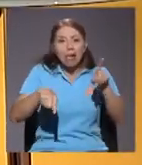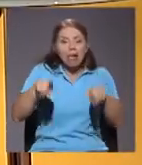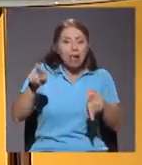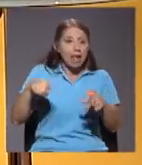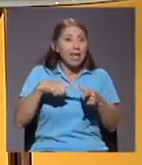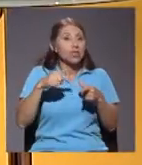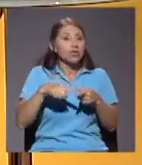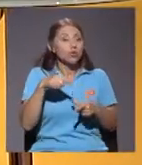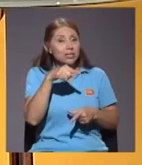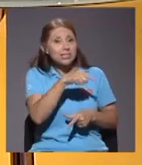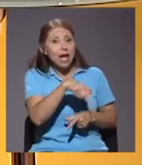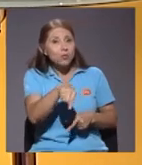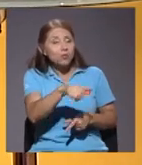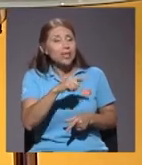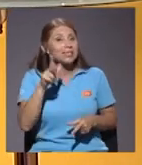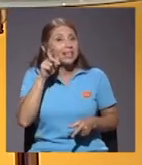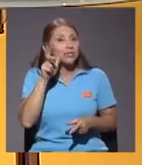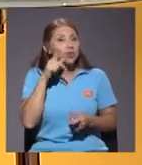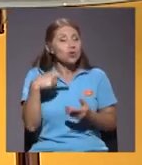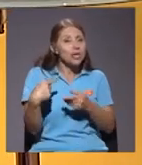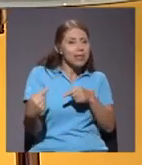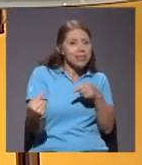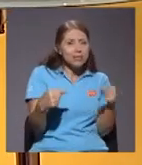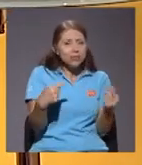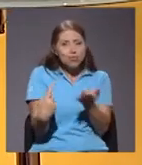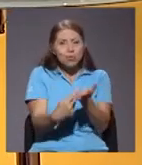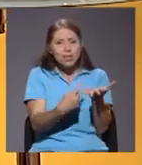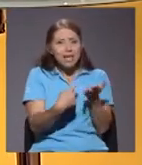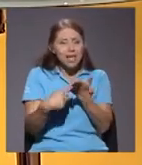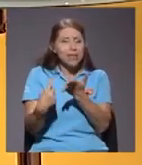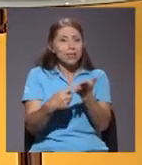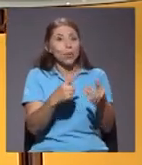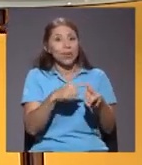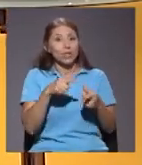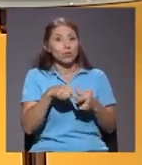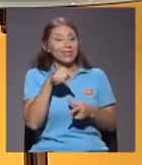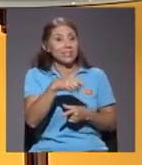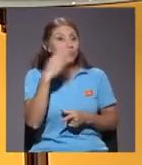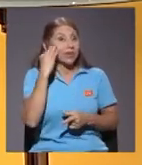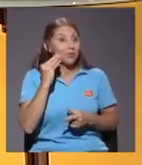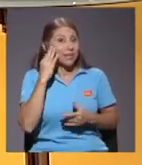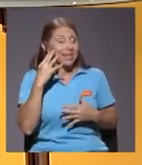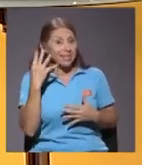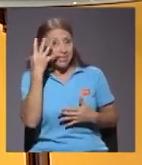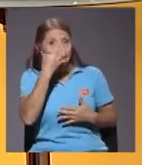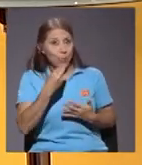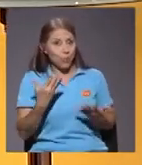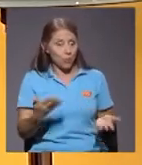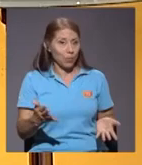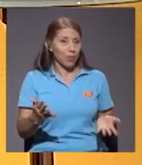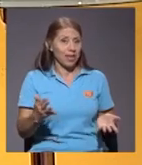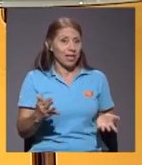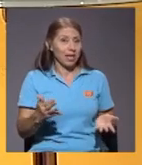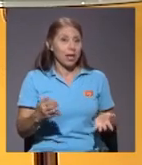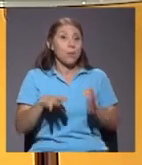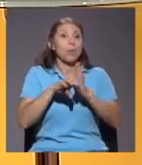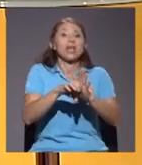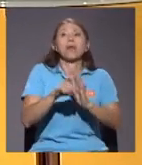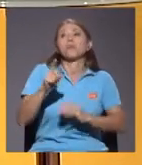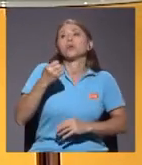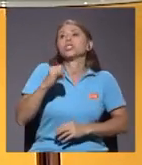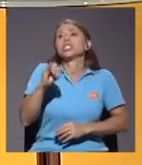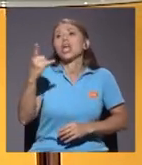eso y eso le da una vida una vivencia y si al señor en la guerra denuncia donde lo mataron